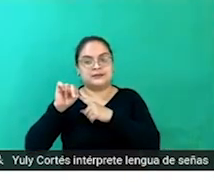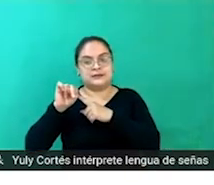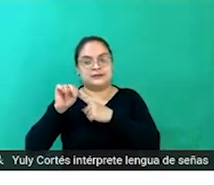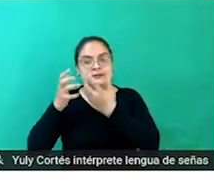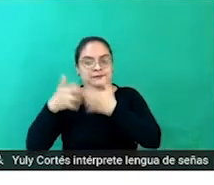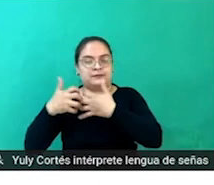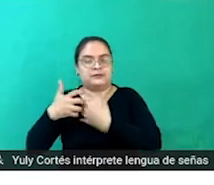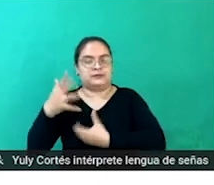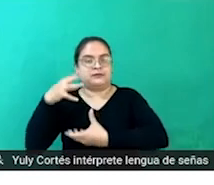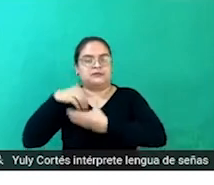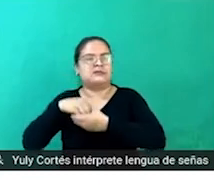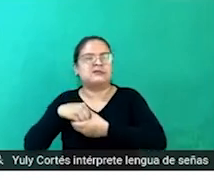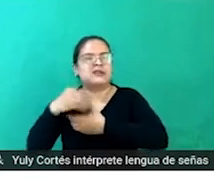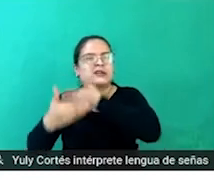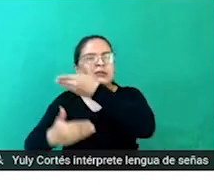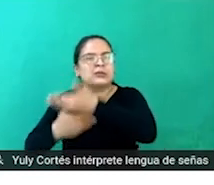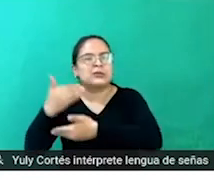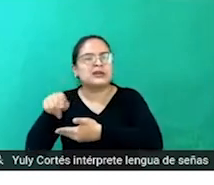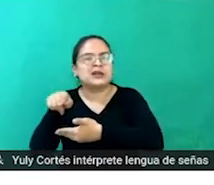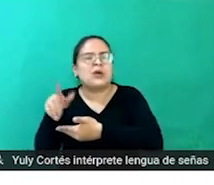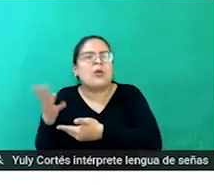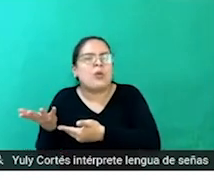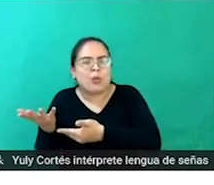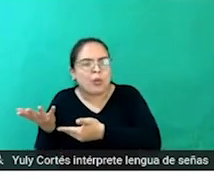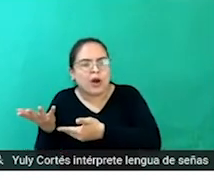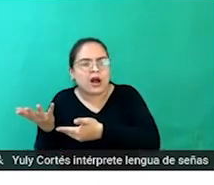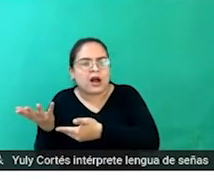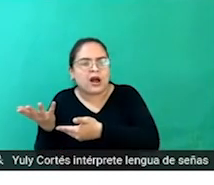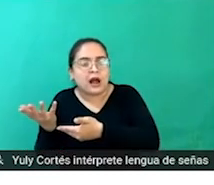en donde vamos a analizar los,